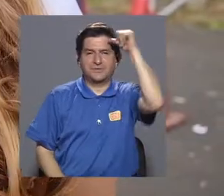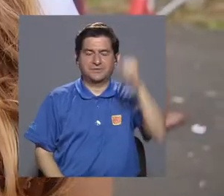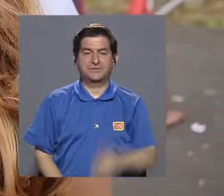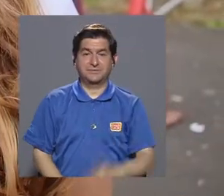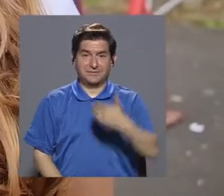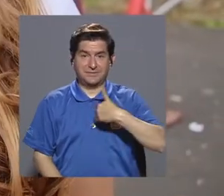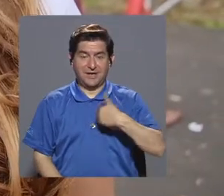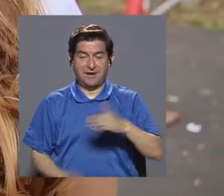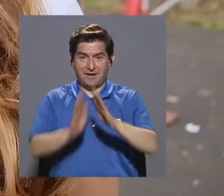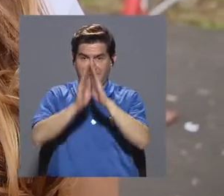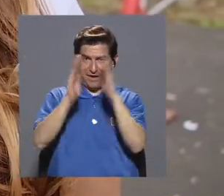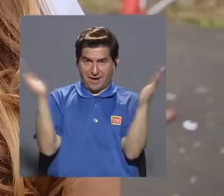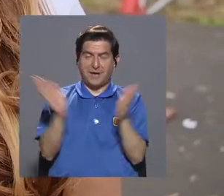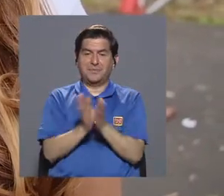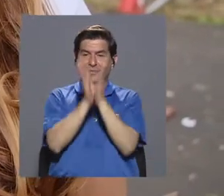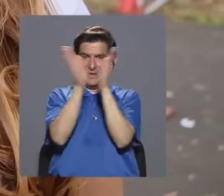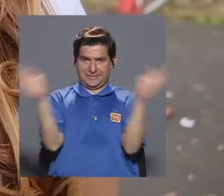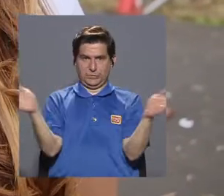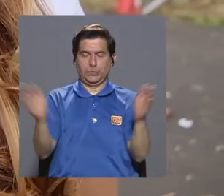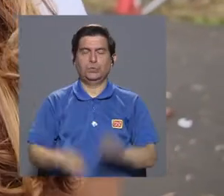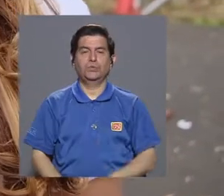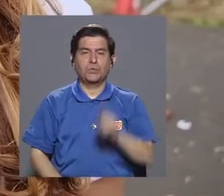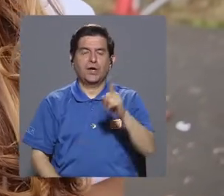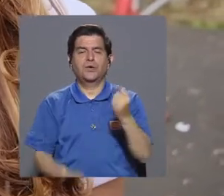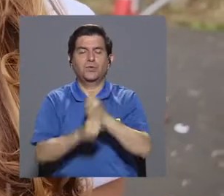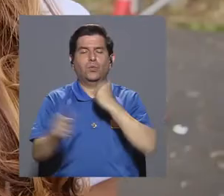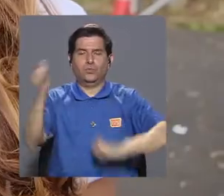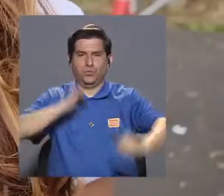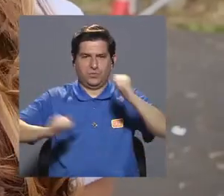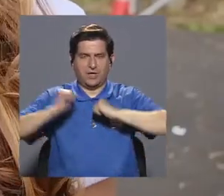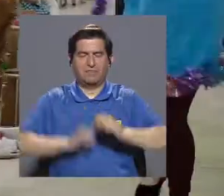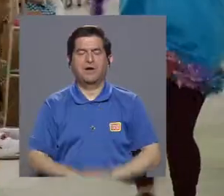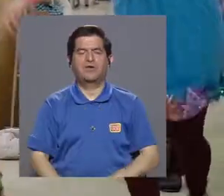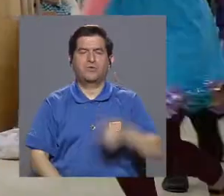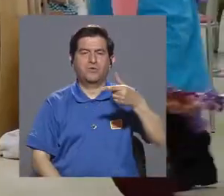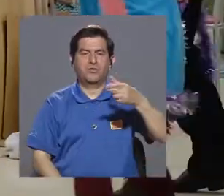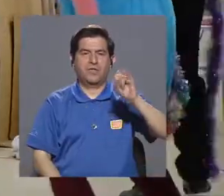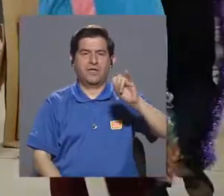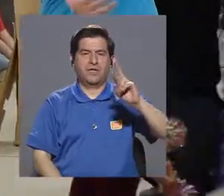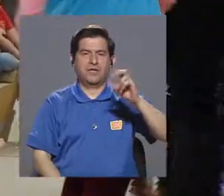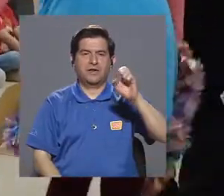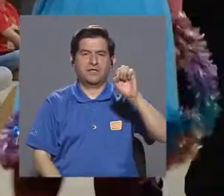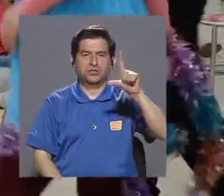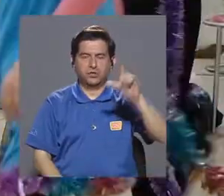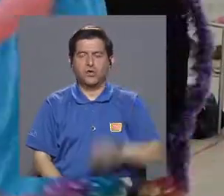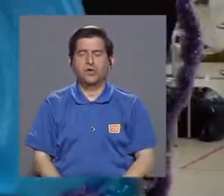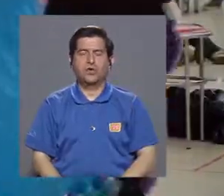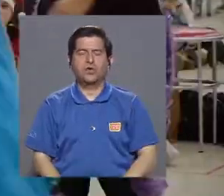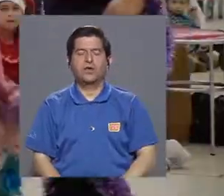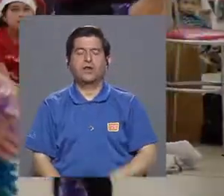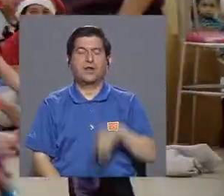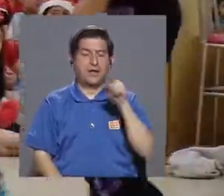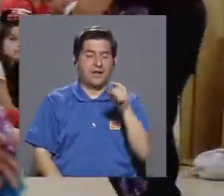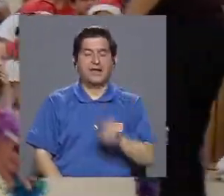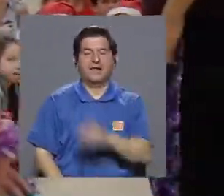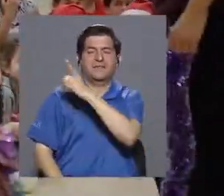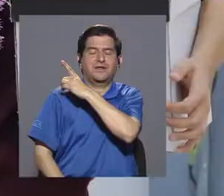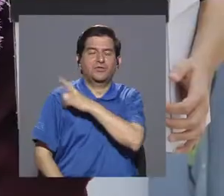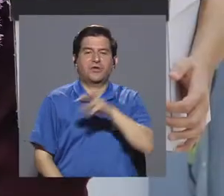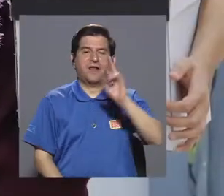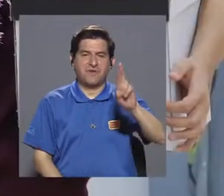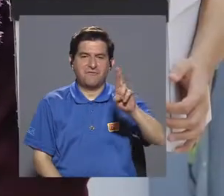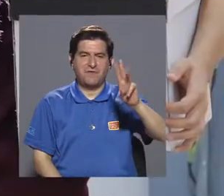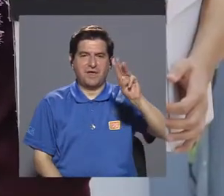inicio tuvimos una apertura general y una obra de teatro del Teatro Girasol bajo la dirección de Rebeca Montero Pineda, que ella siempre